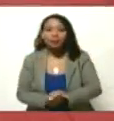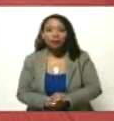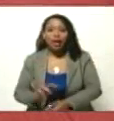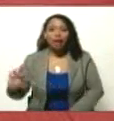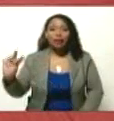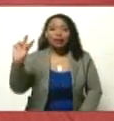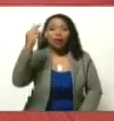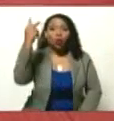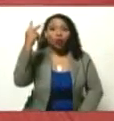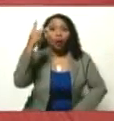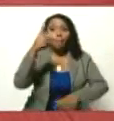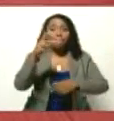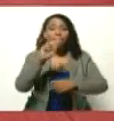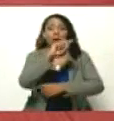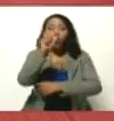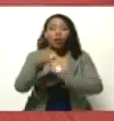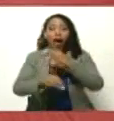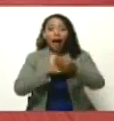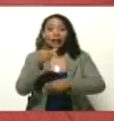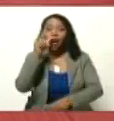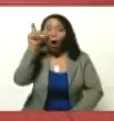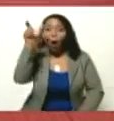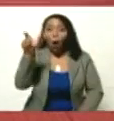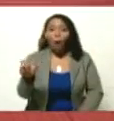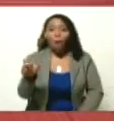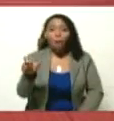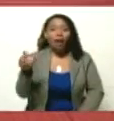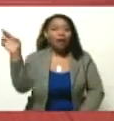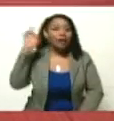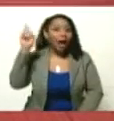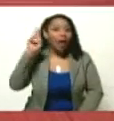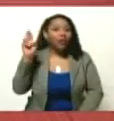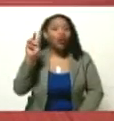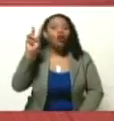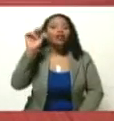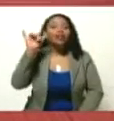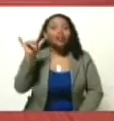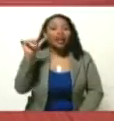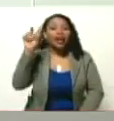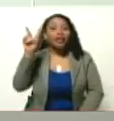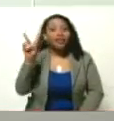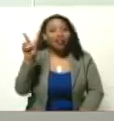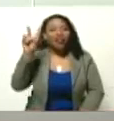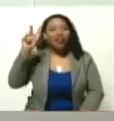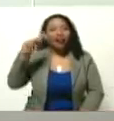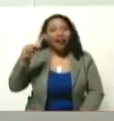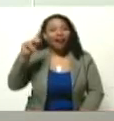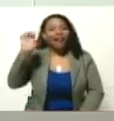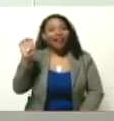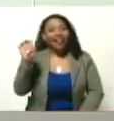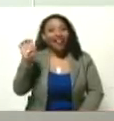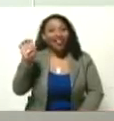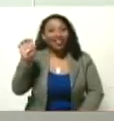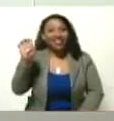La segunda pregunta la realiza Lisandro Rojas por Llevecae Mundial. Buenas tardes,